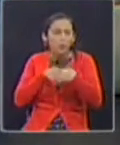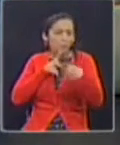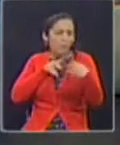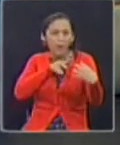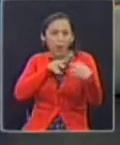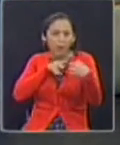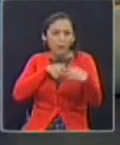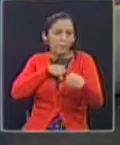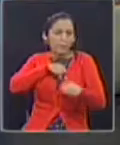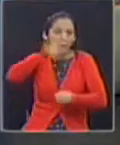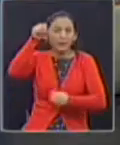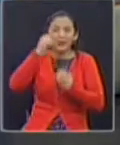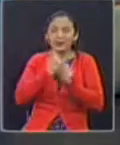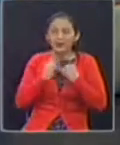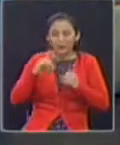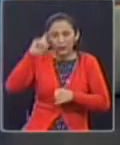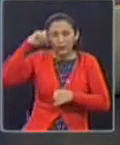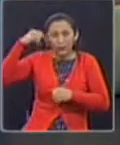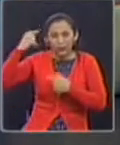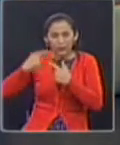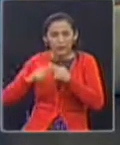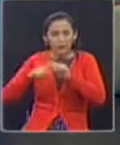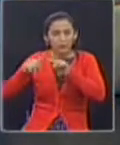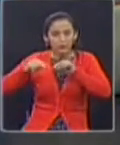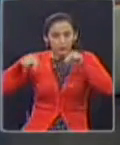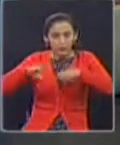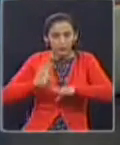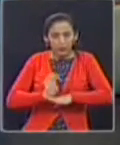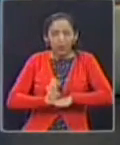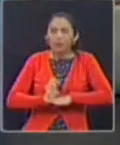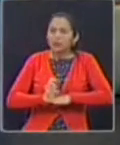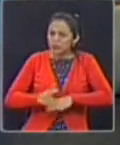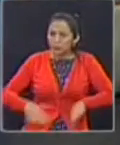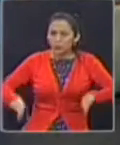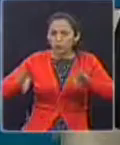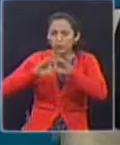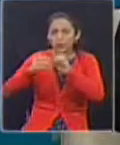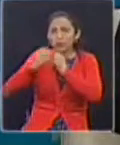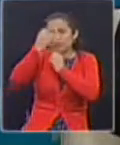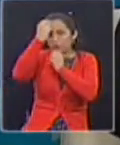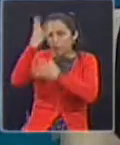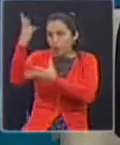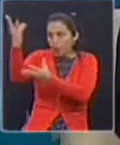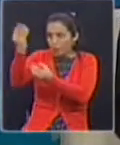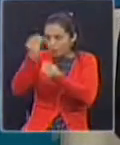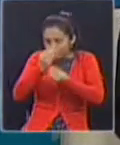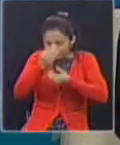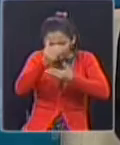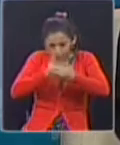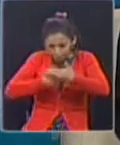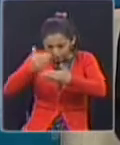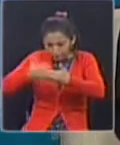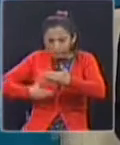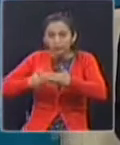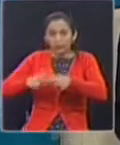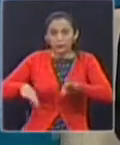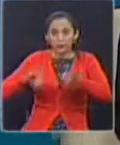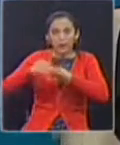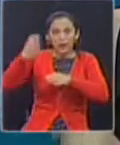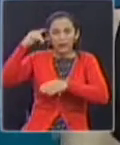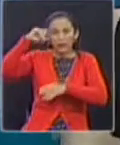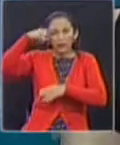luchas culturales y por la libertad, son importantísimas. Una frase de Eloy